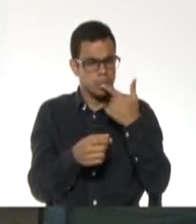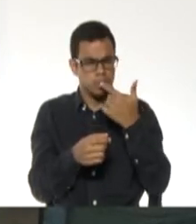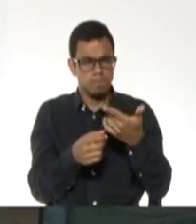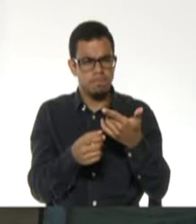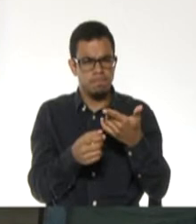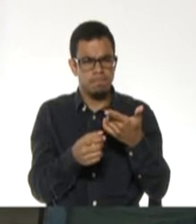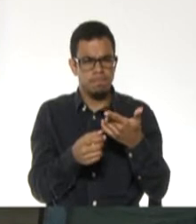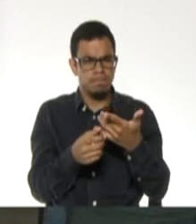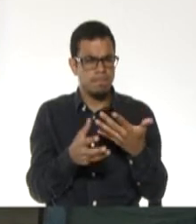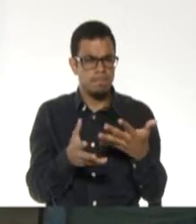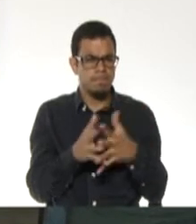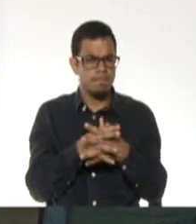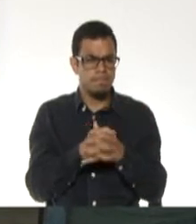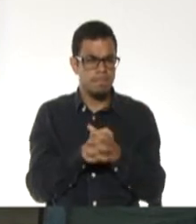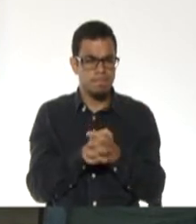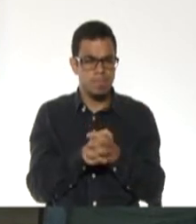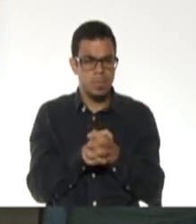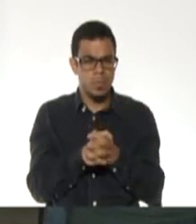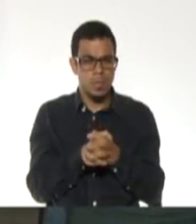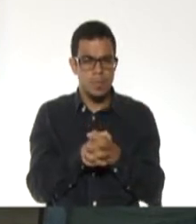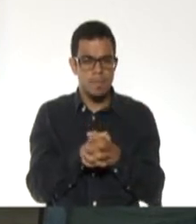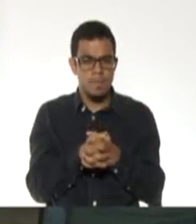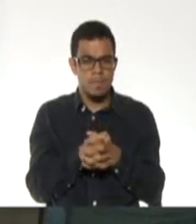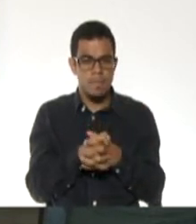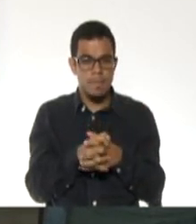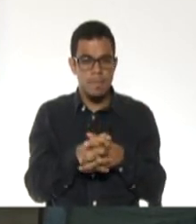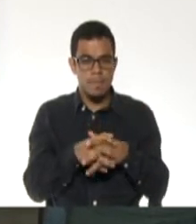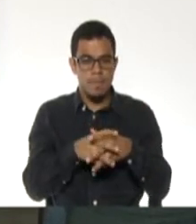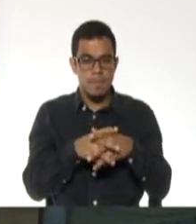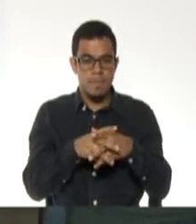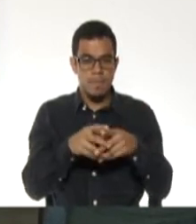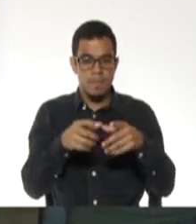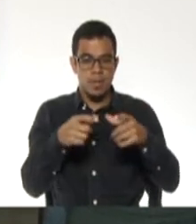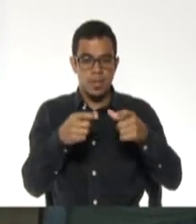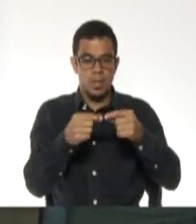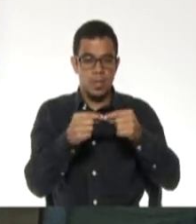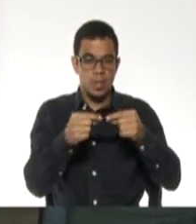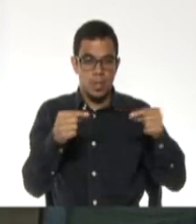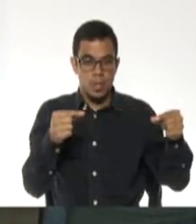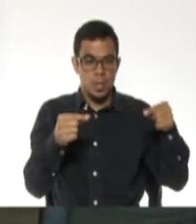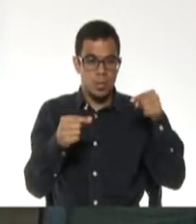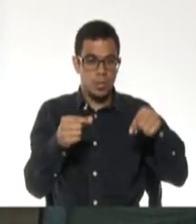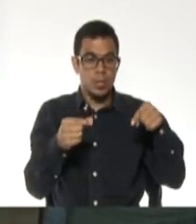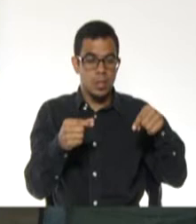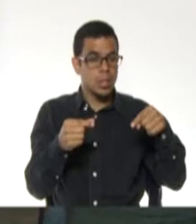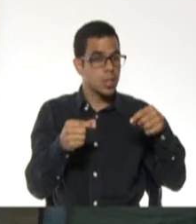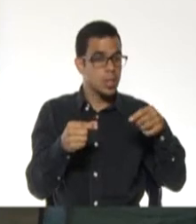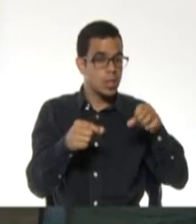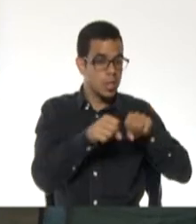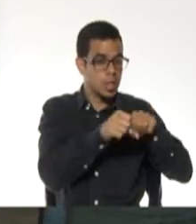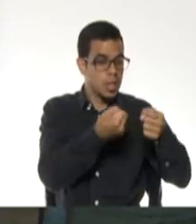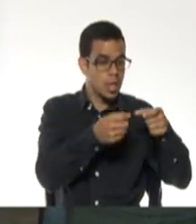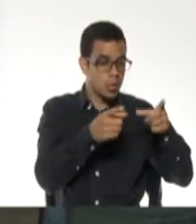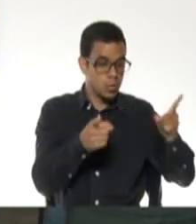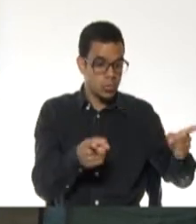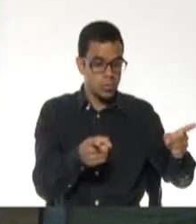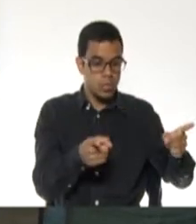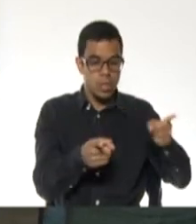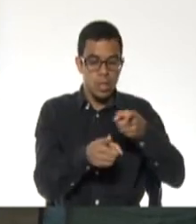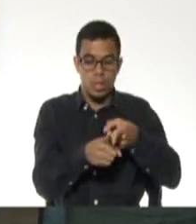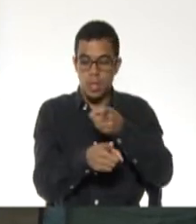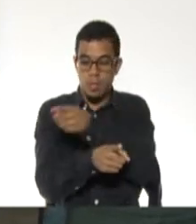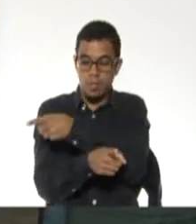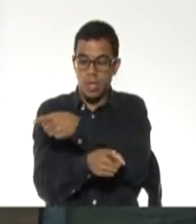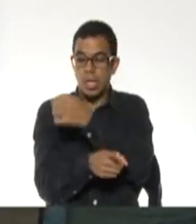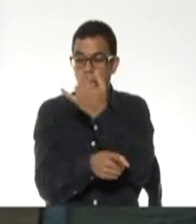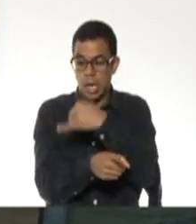decir que el trozo de cable que nos queda de aquí a la punta estaba roto en alguna parte.